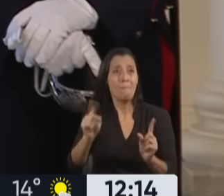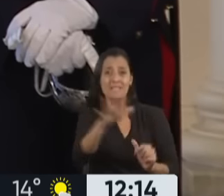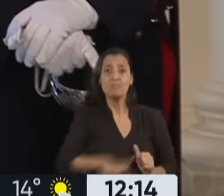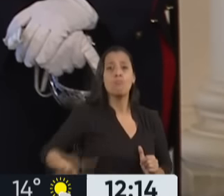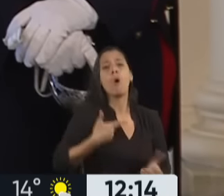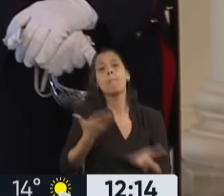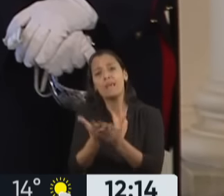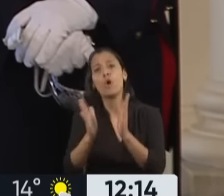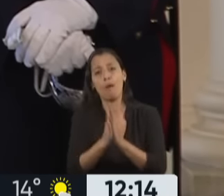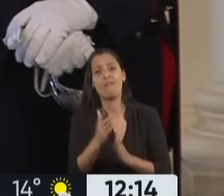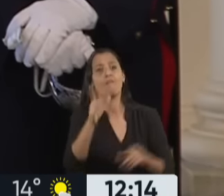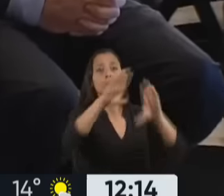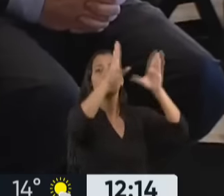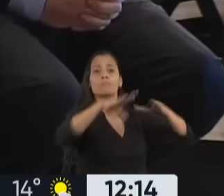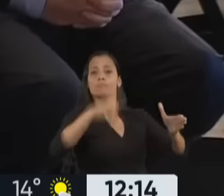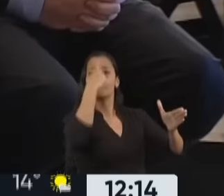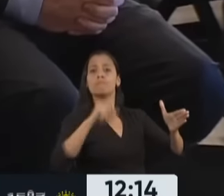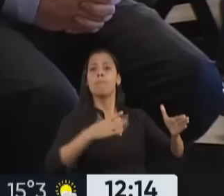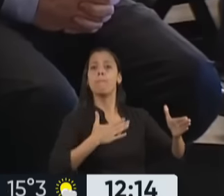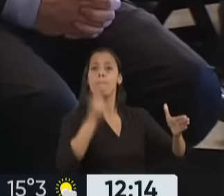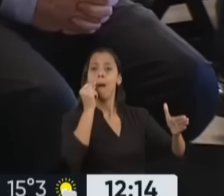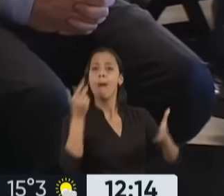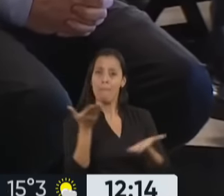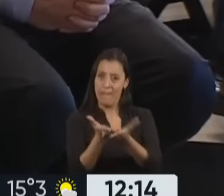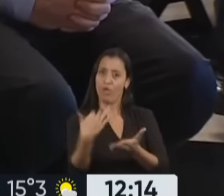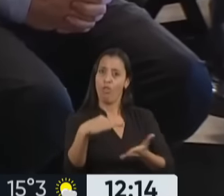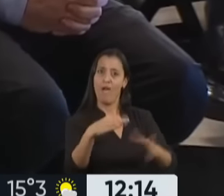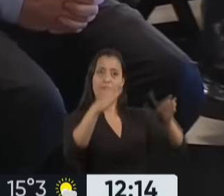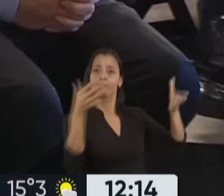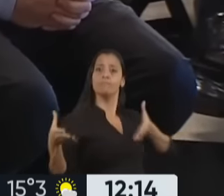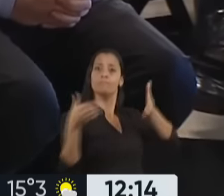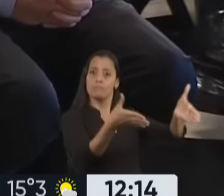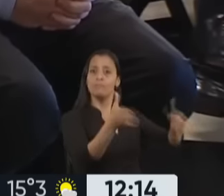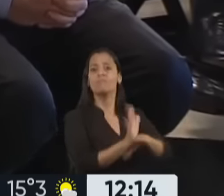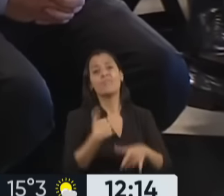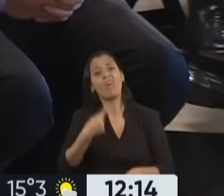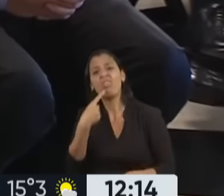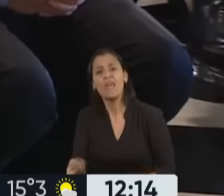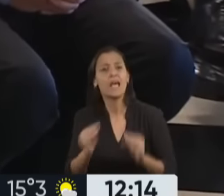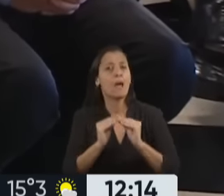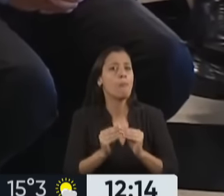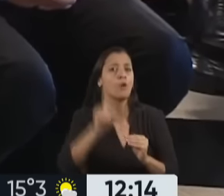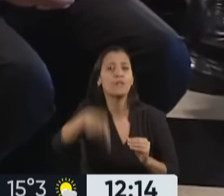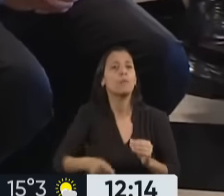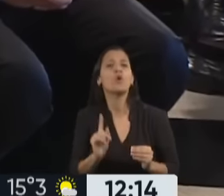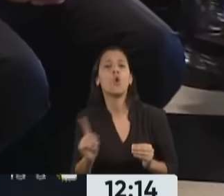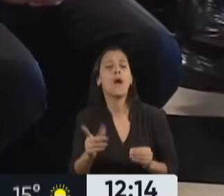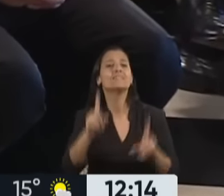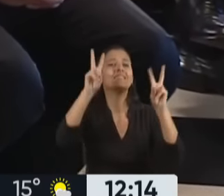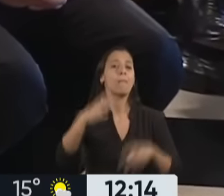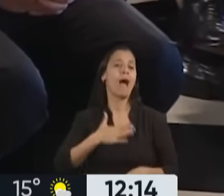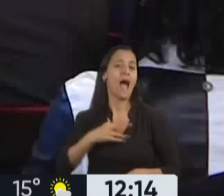busto de mi padre, le expresé, a mi entender, que no se trataba de una cuestión de carácter